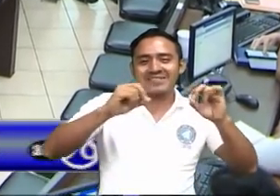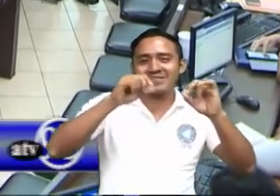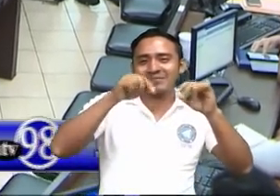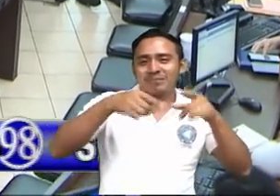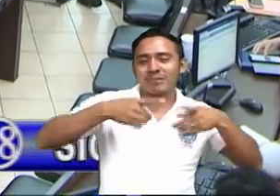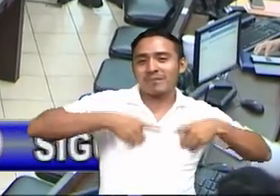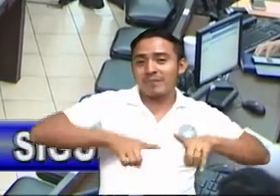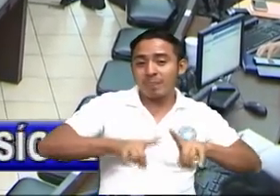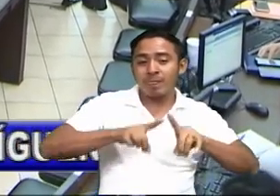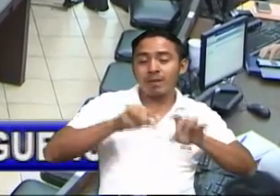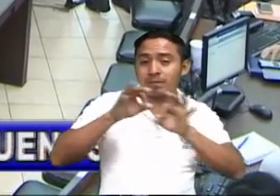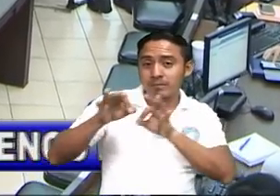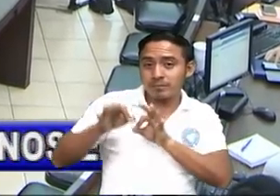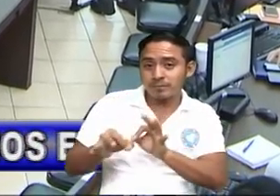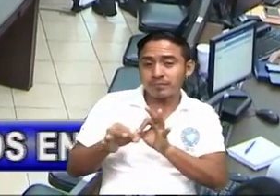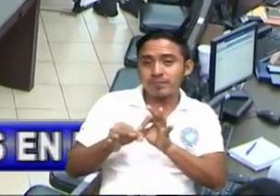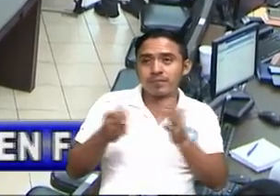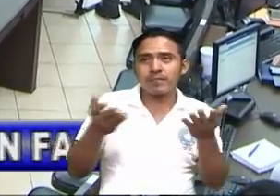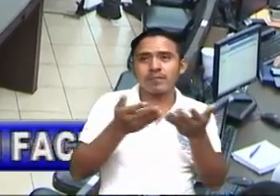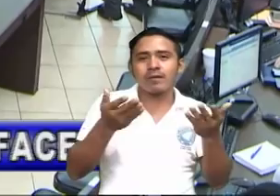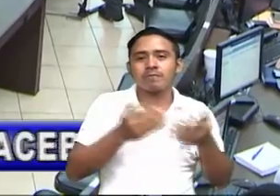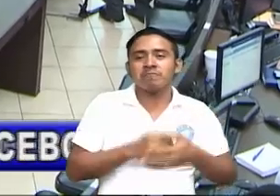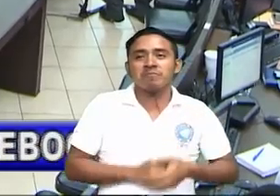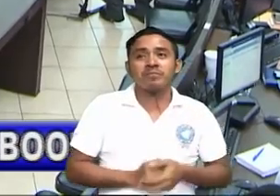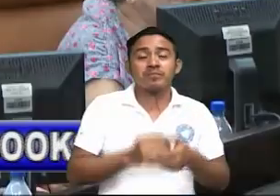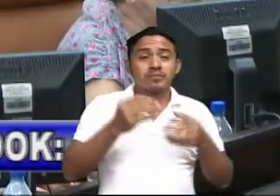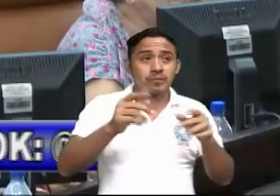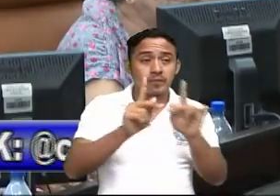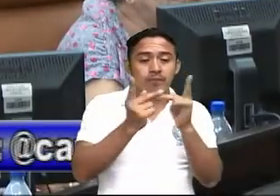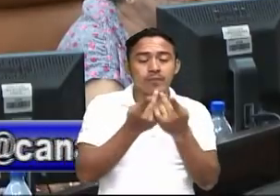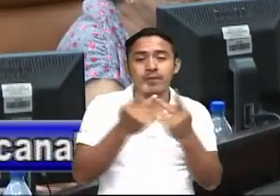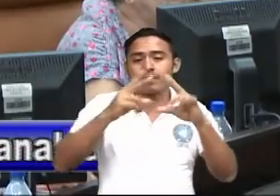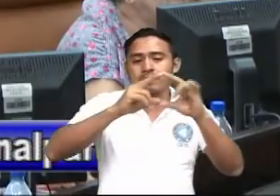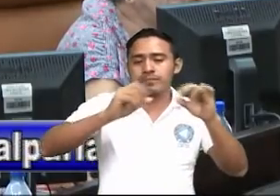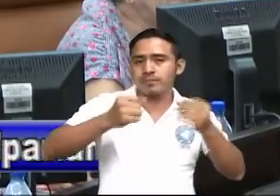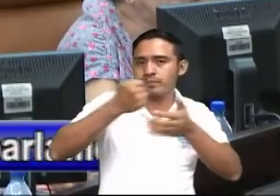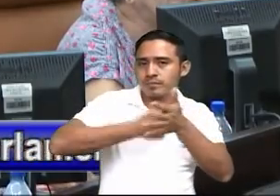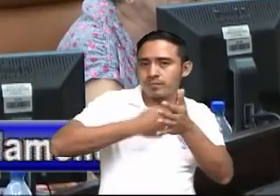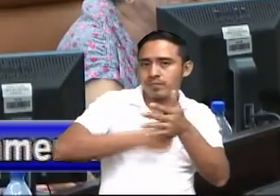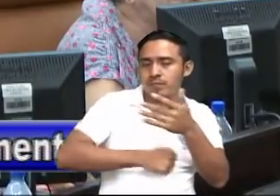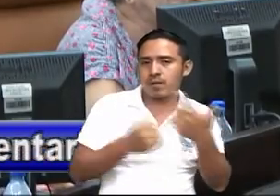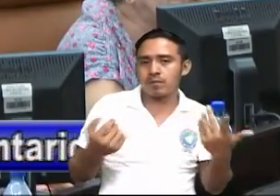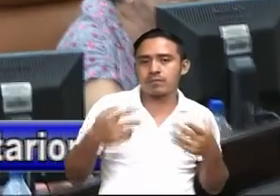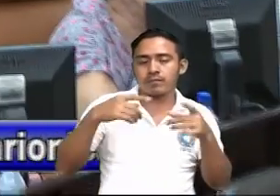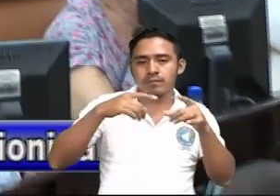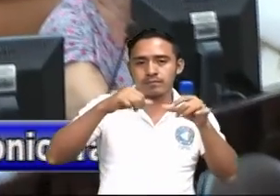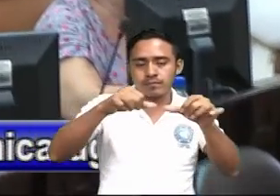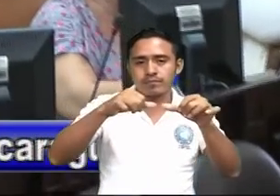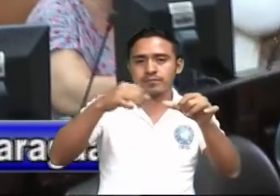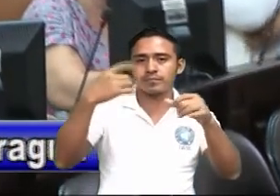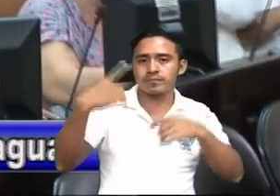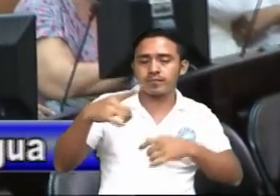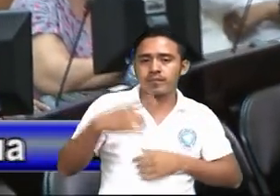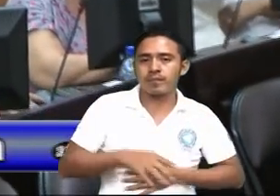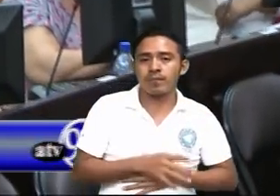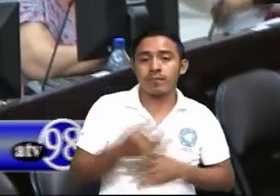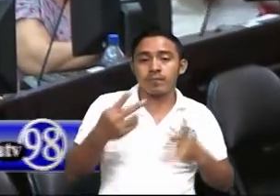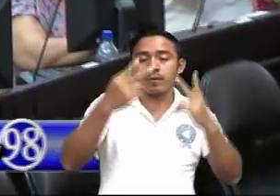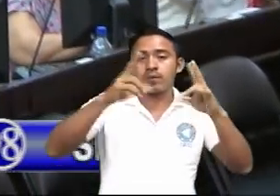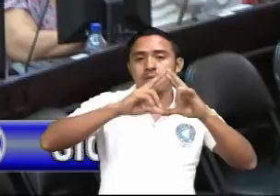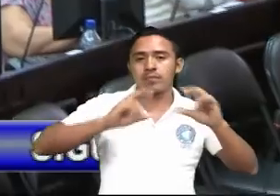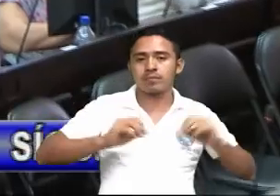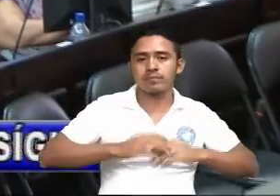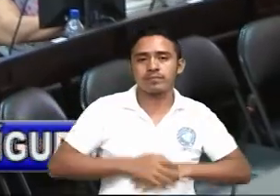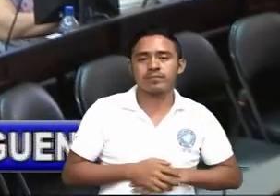legisladores reiteraron su compromiso con el pueblo nicaragüense para seguir defendiendo los procesos de restitución de derechos que vive